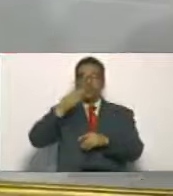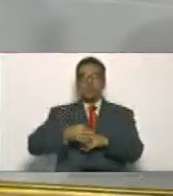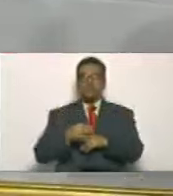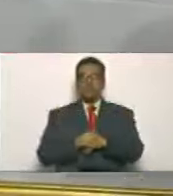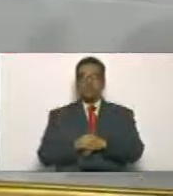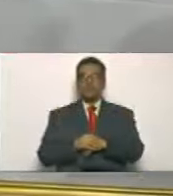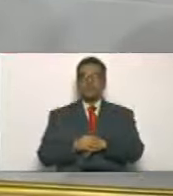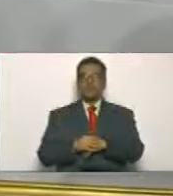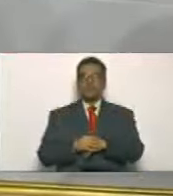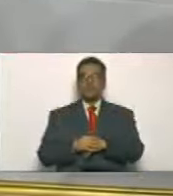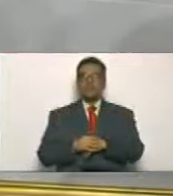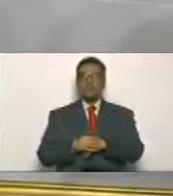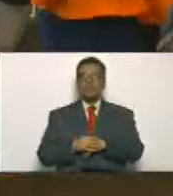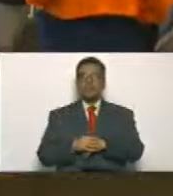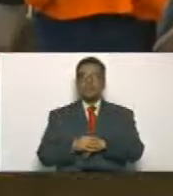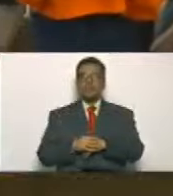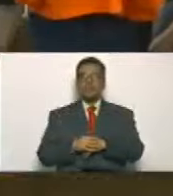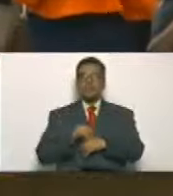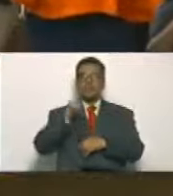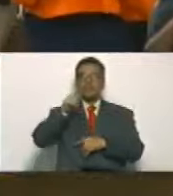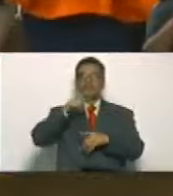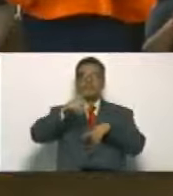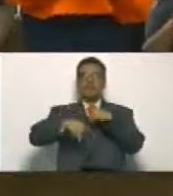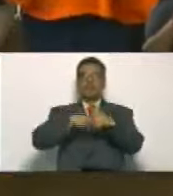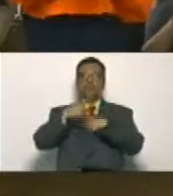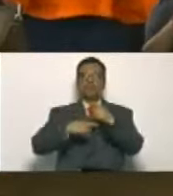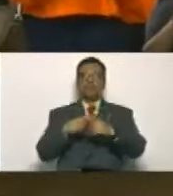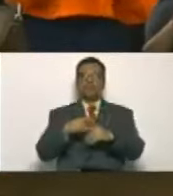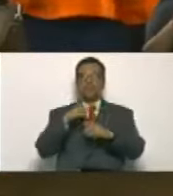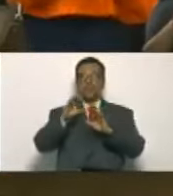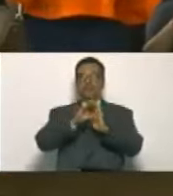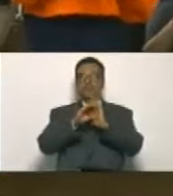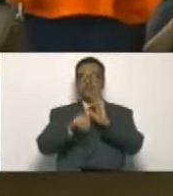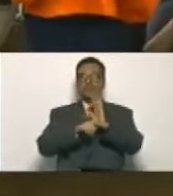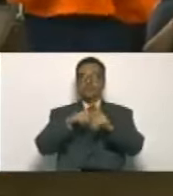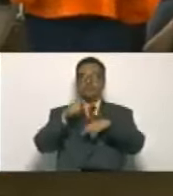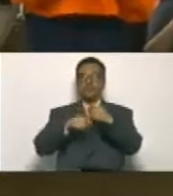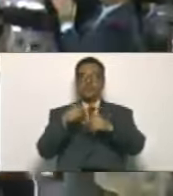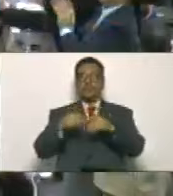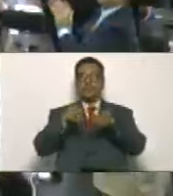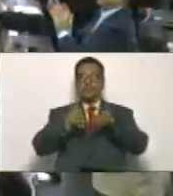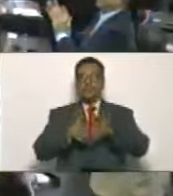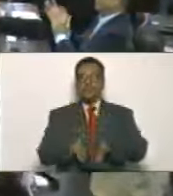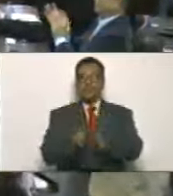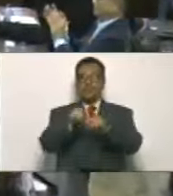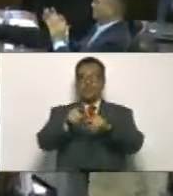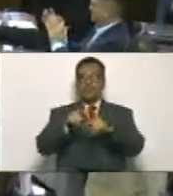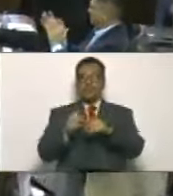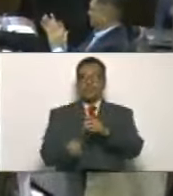dudas, está en el proceso constituyente la génesis fundamental